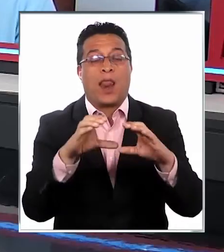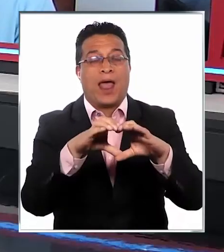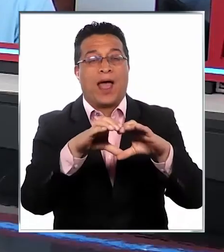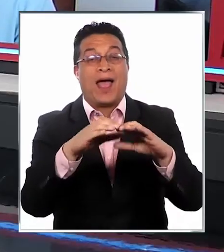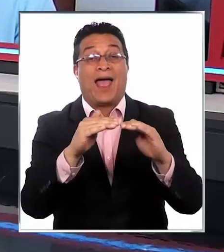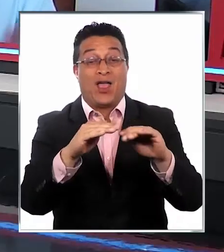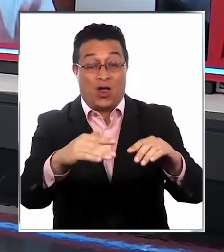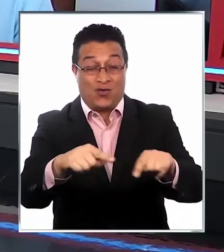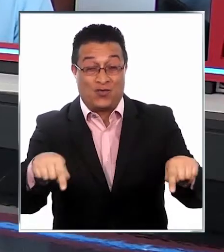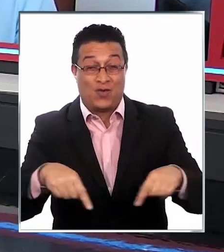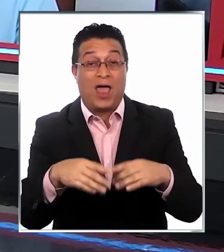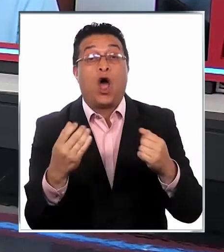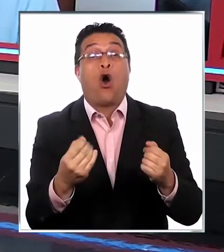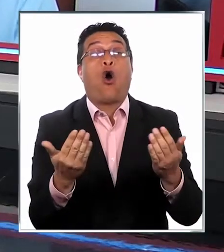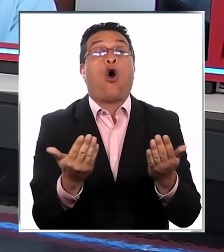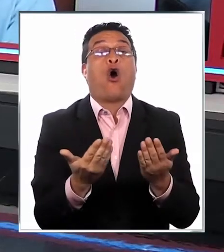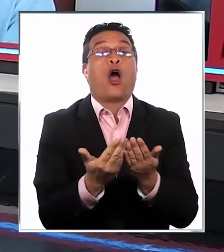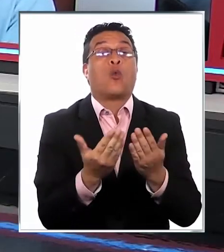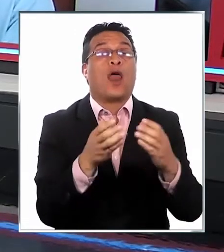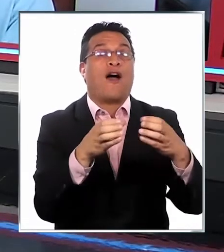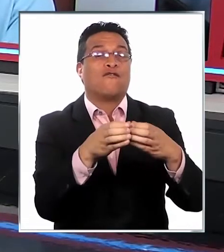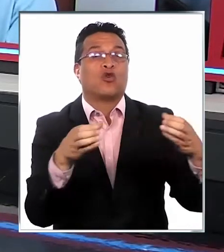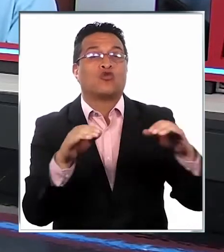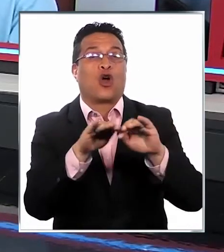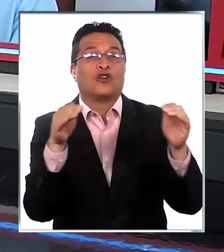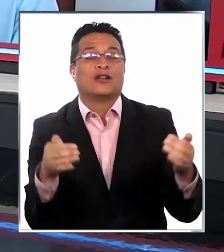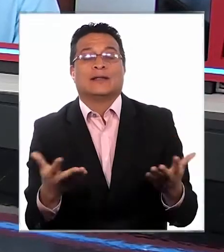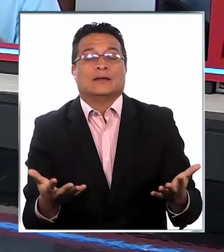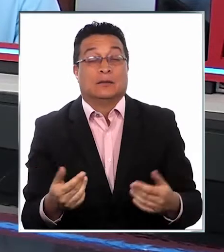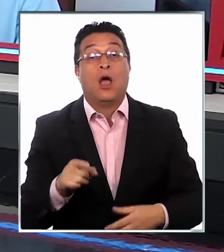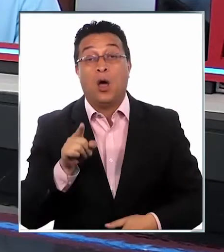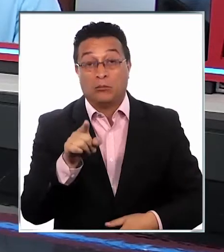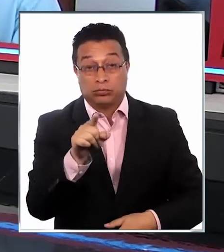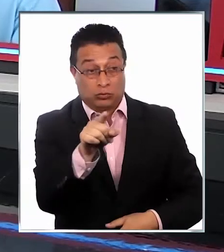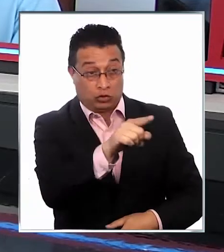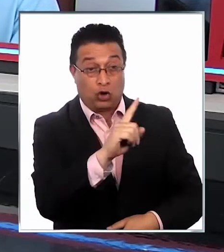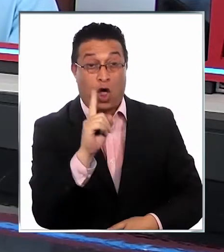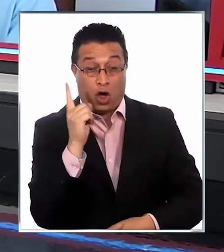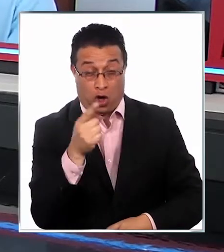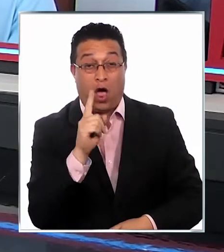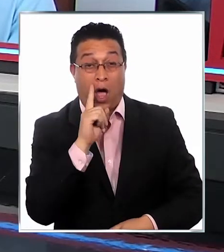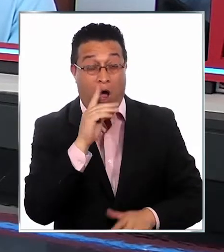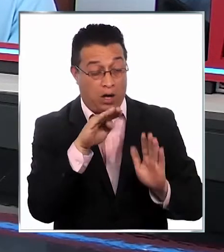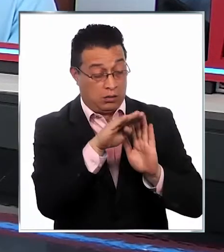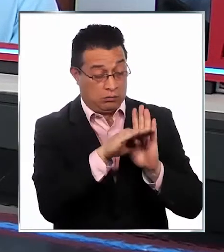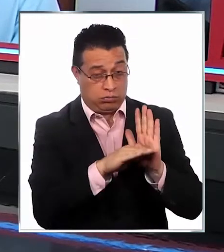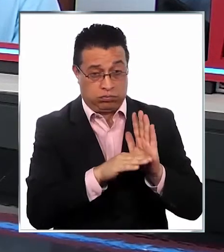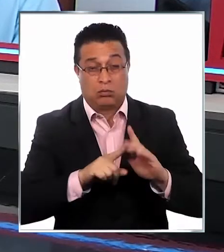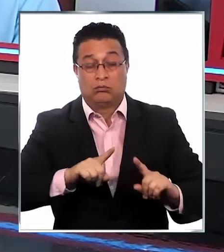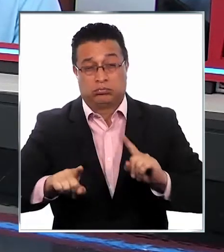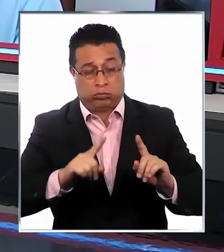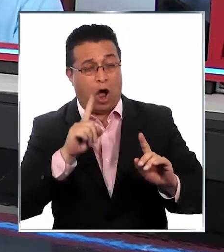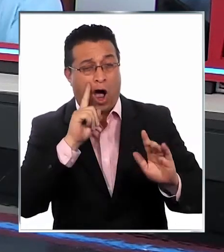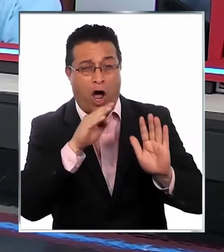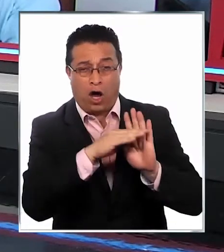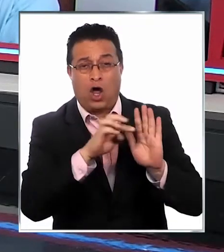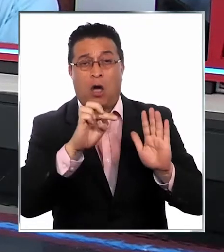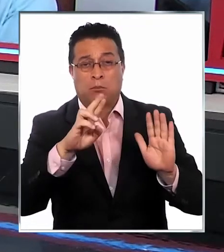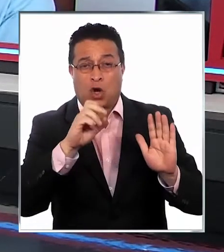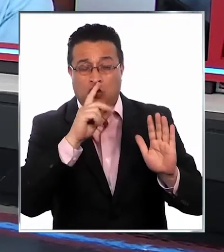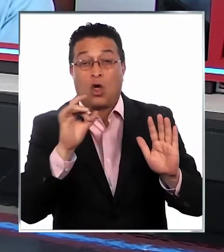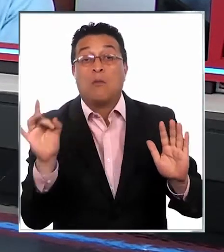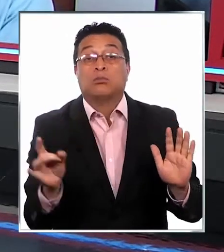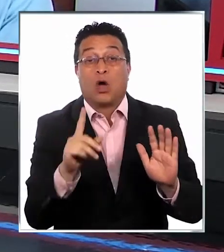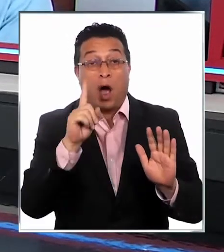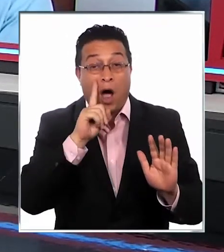de clases? En ese evento, los establecimientos tienen todos protocolos de actuación que apuntan a, si existe